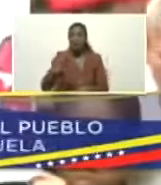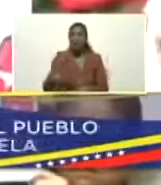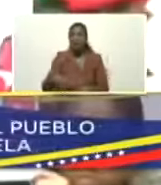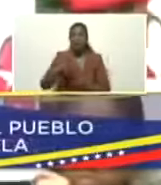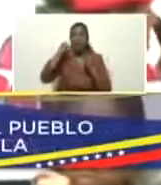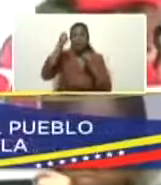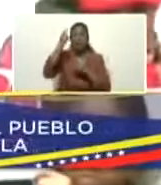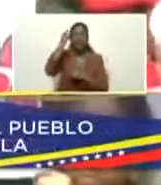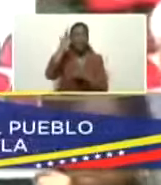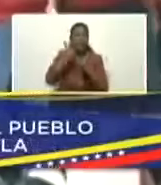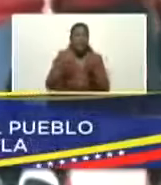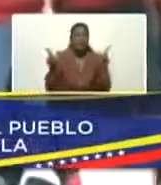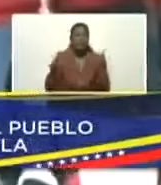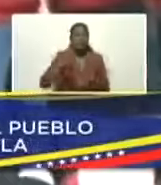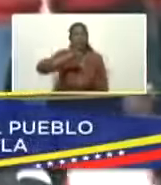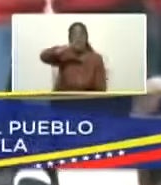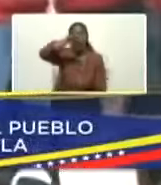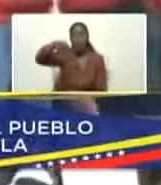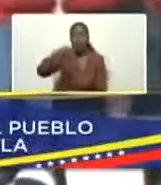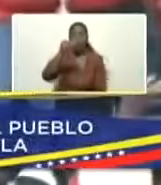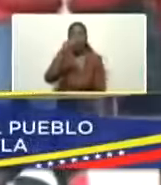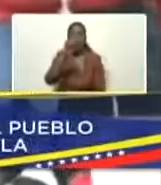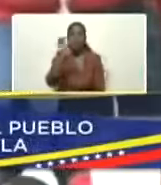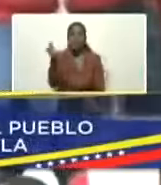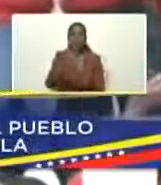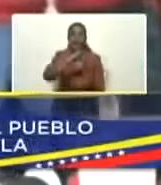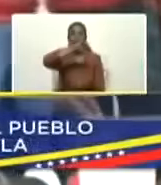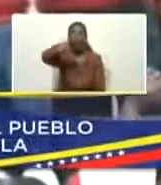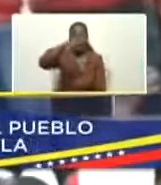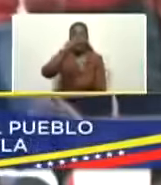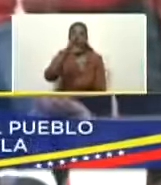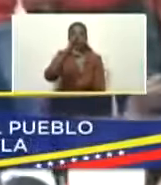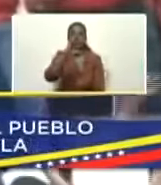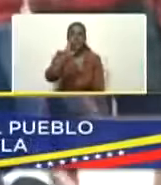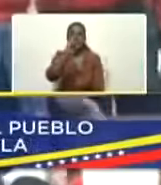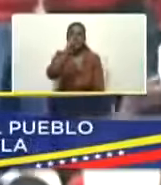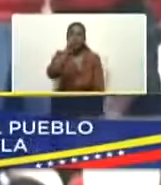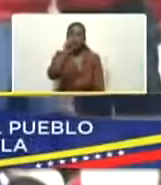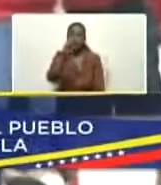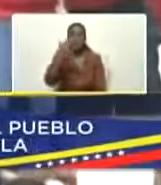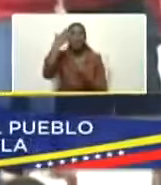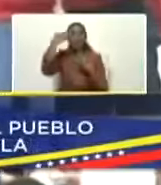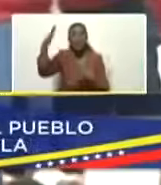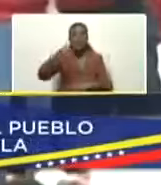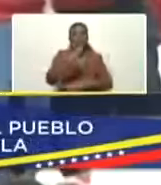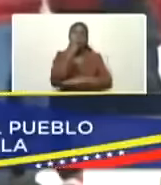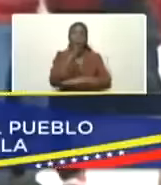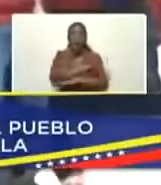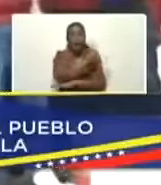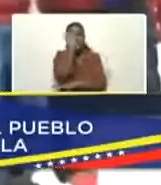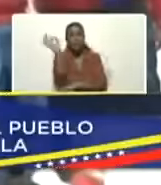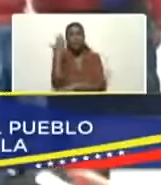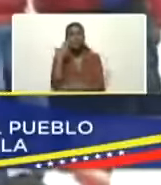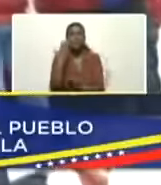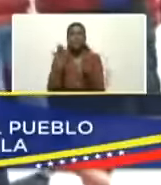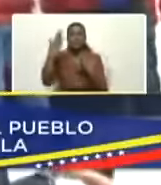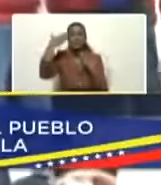gran general libertador José Jacinto Lara. Mi saludo a Barquisimeto, mi saludo al Estado Lara.